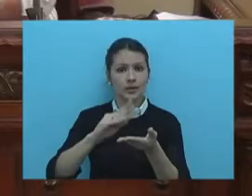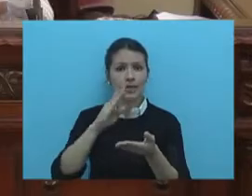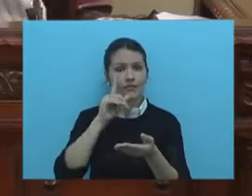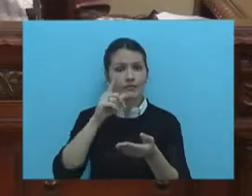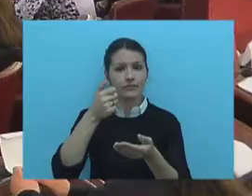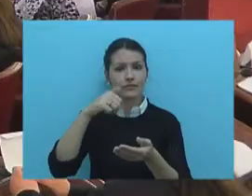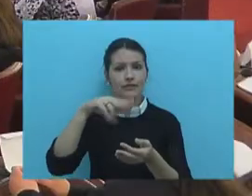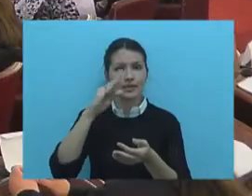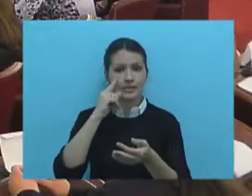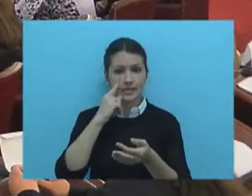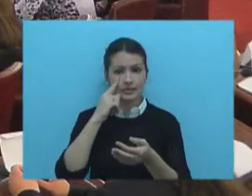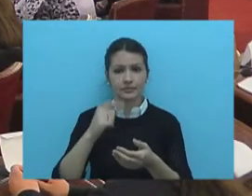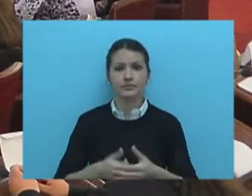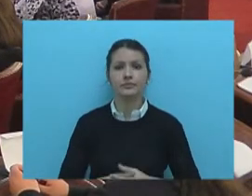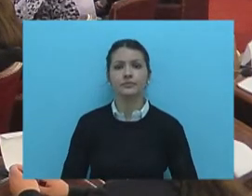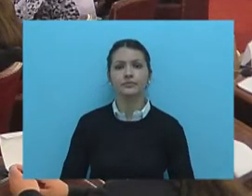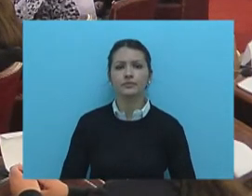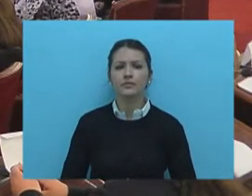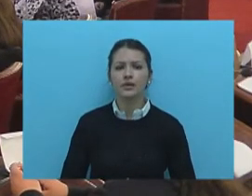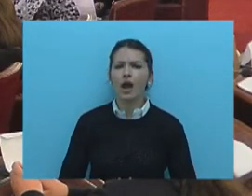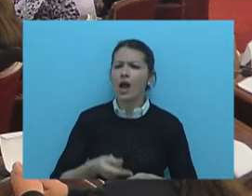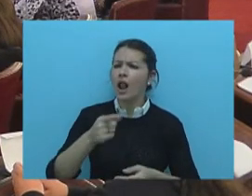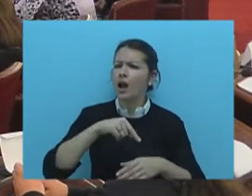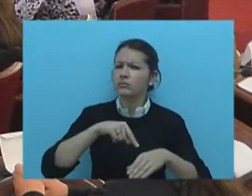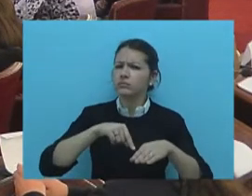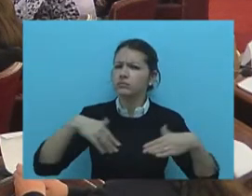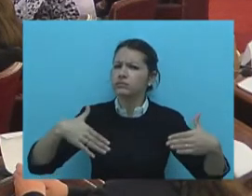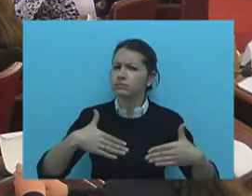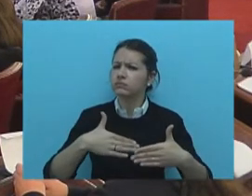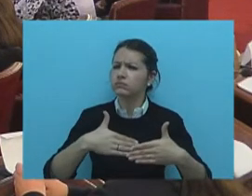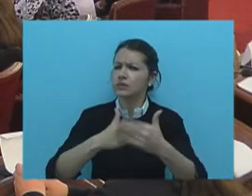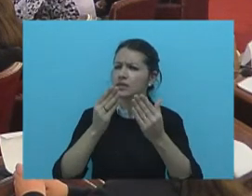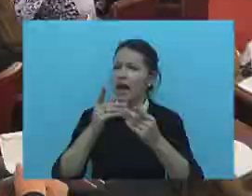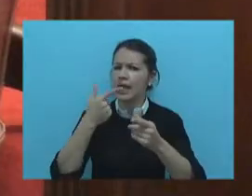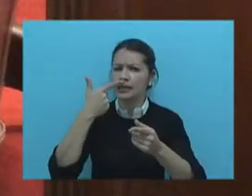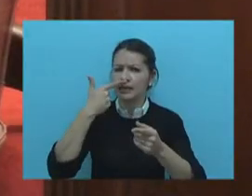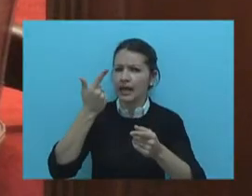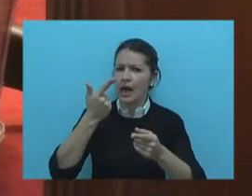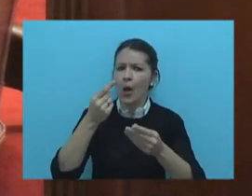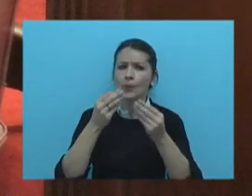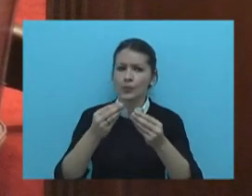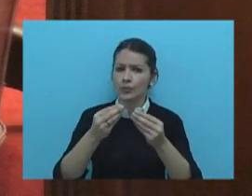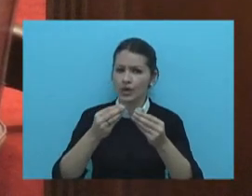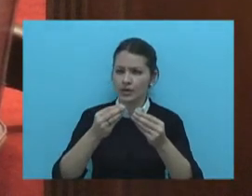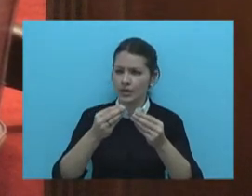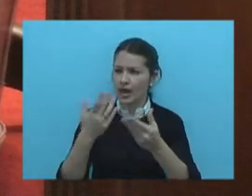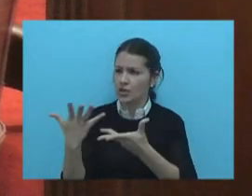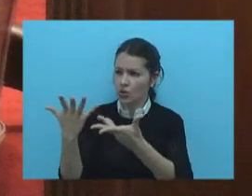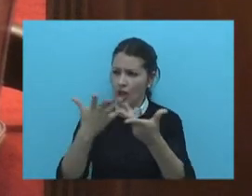La jornada la consideramos de gran interés porque nos permite llevar adelante actividad de